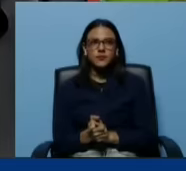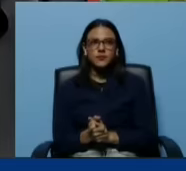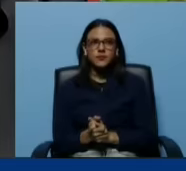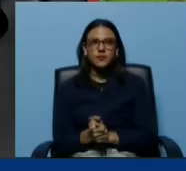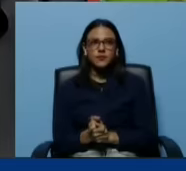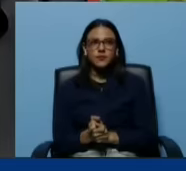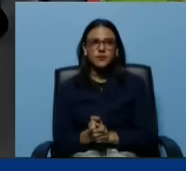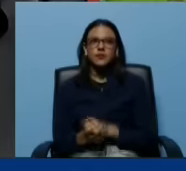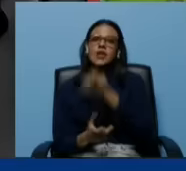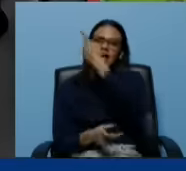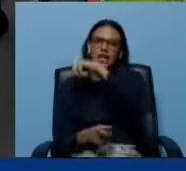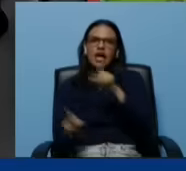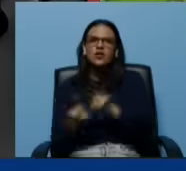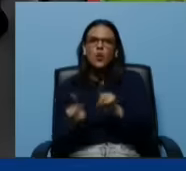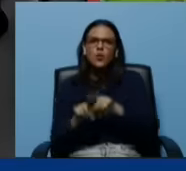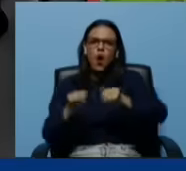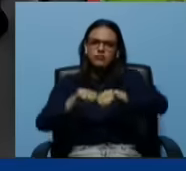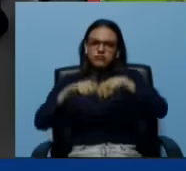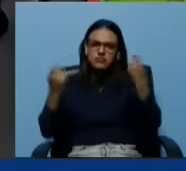el daño